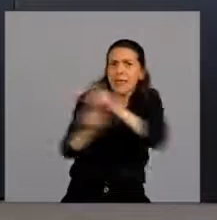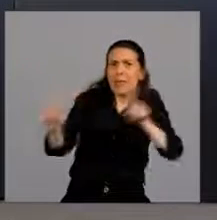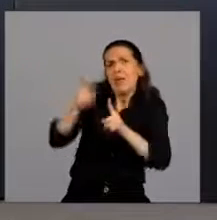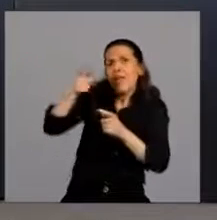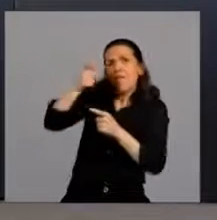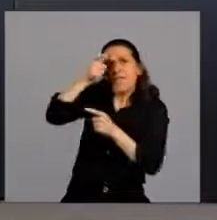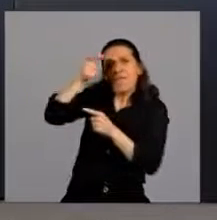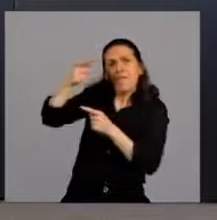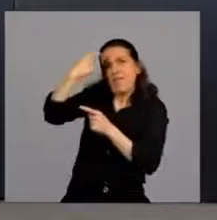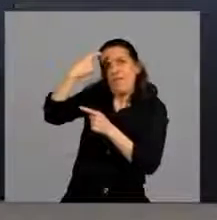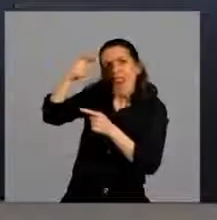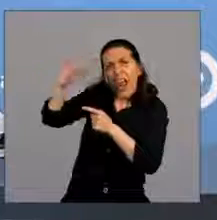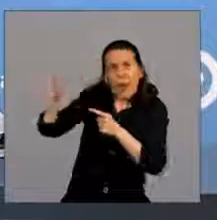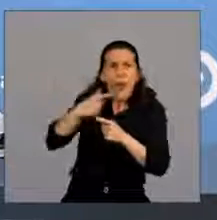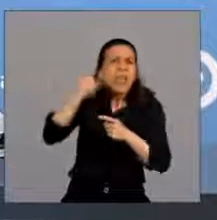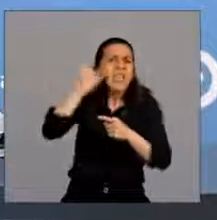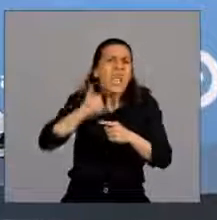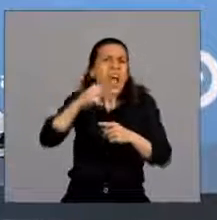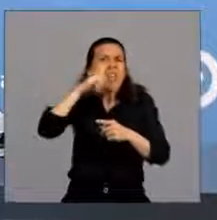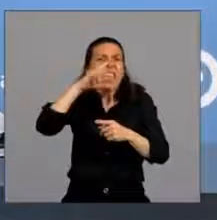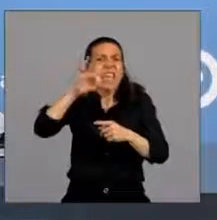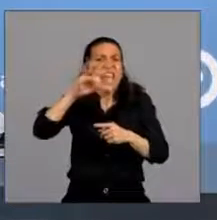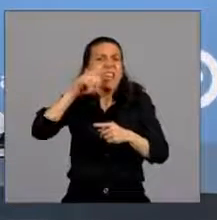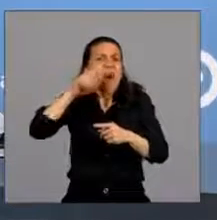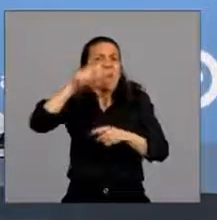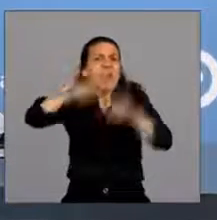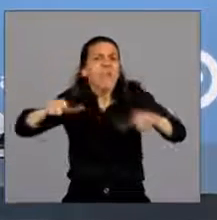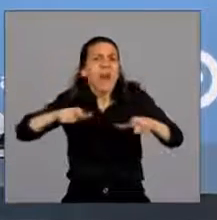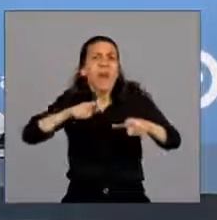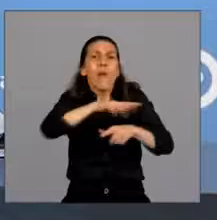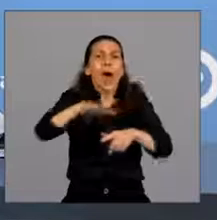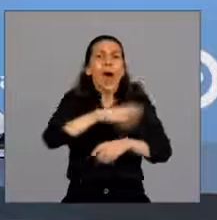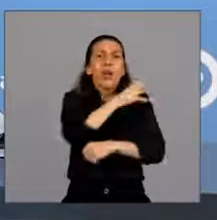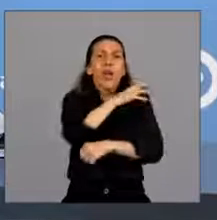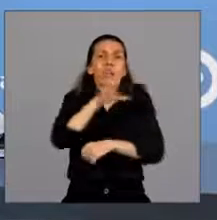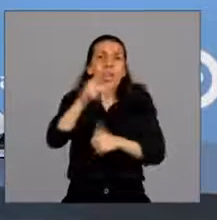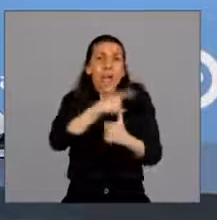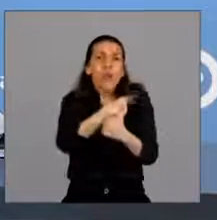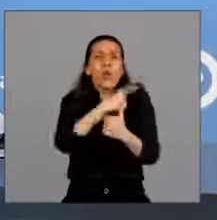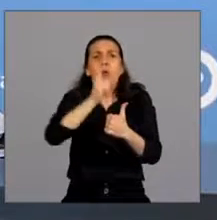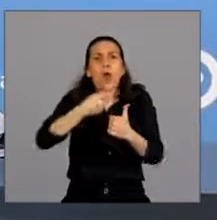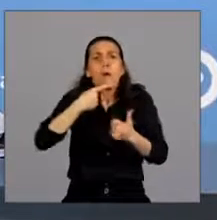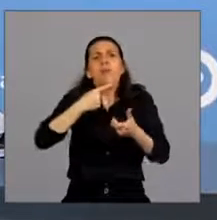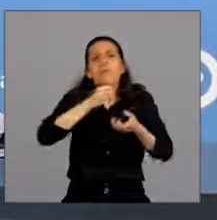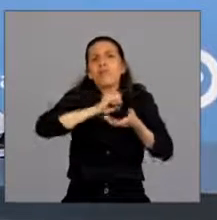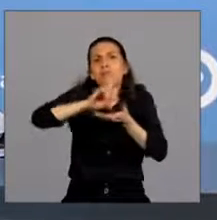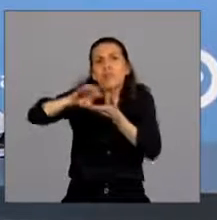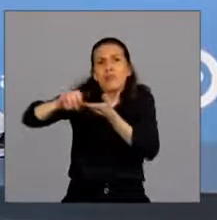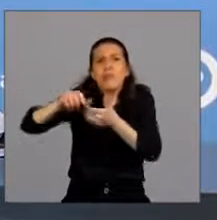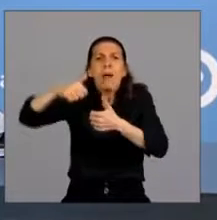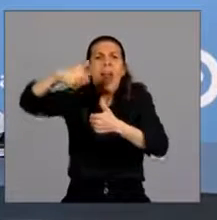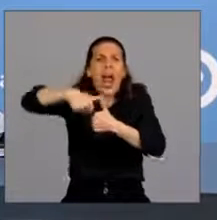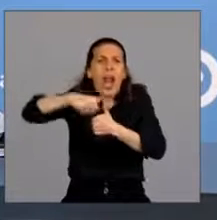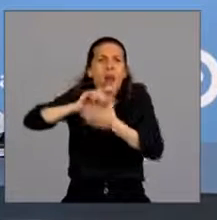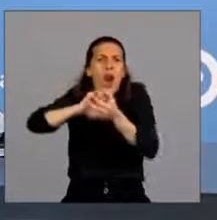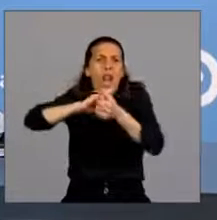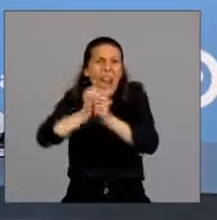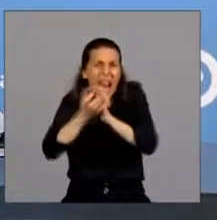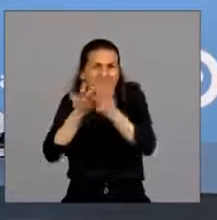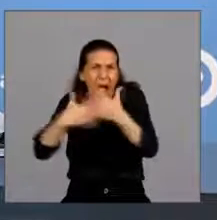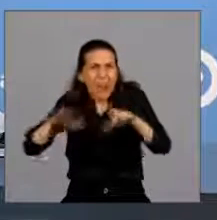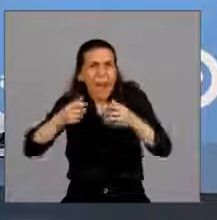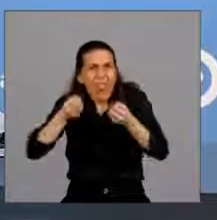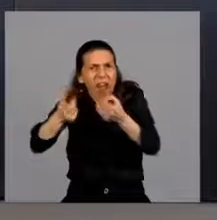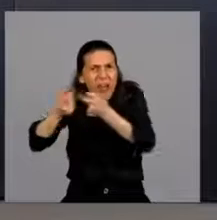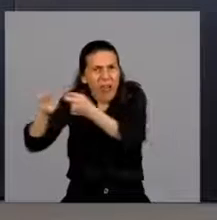Hemos repartido ya a 70.000 familias, no solo en la 31, sino en todos los barrios, todos los kits de limpieza. Y gracias a eso, y enfatizo